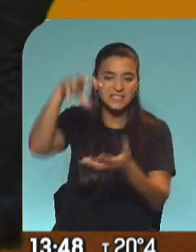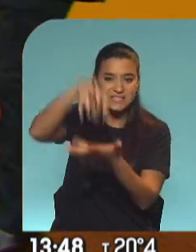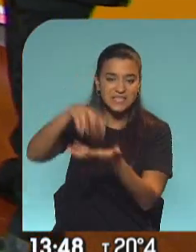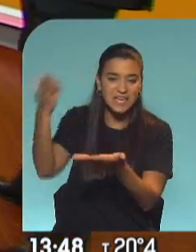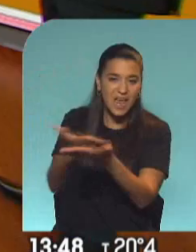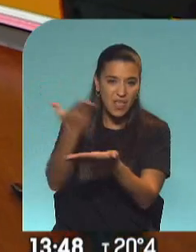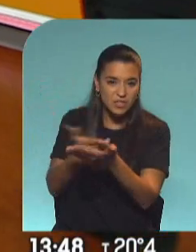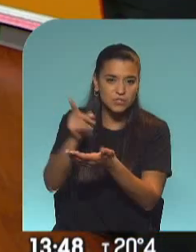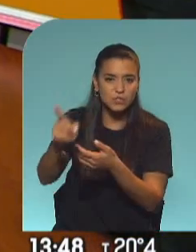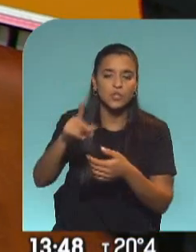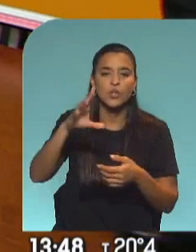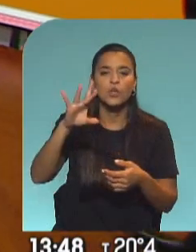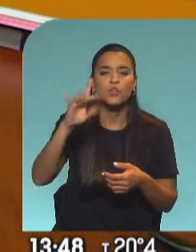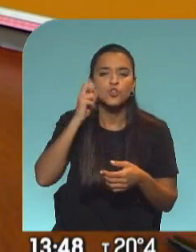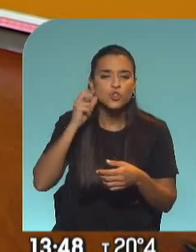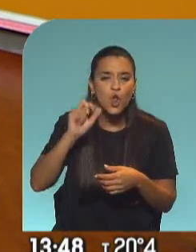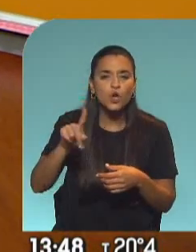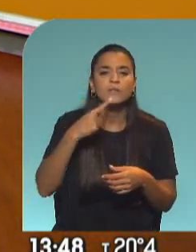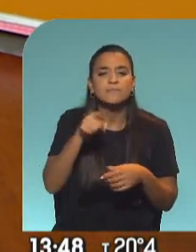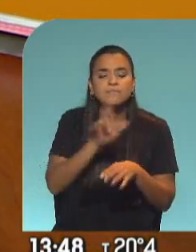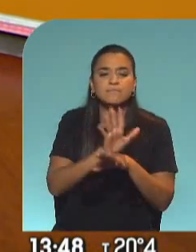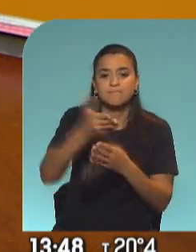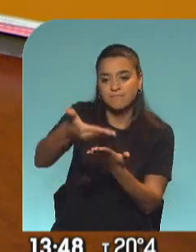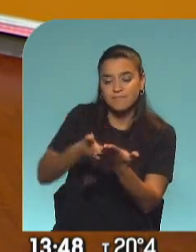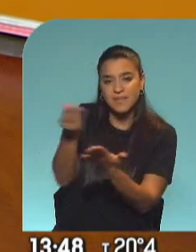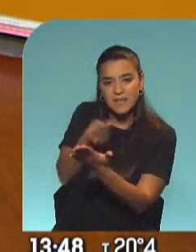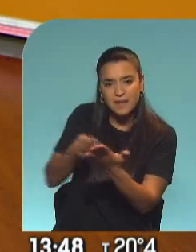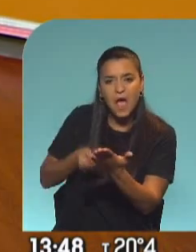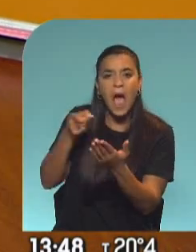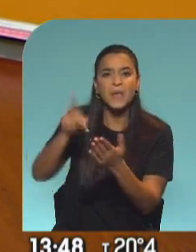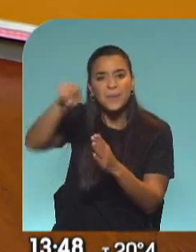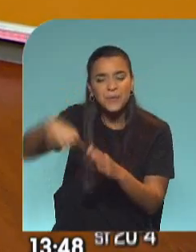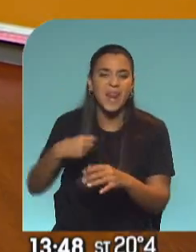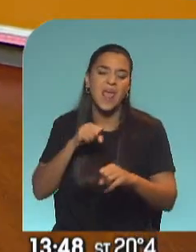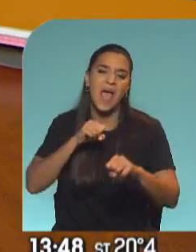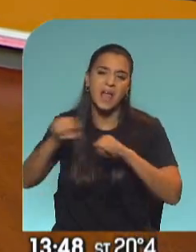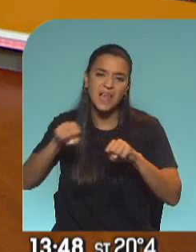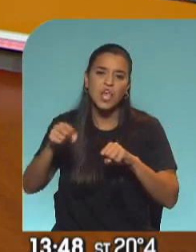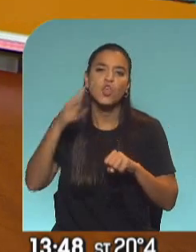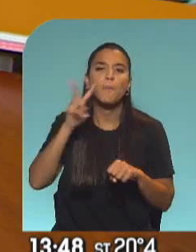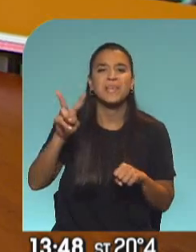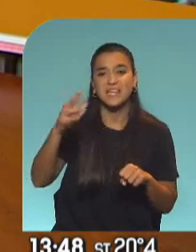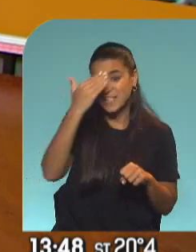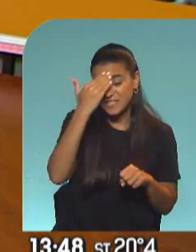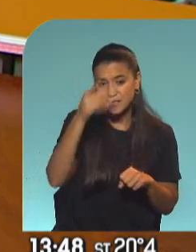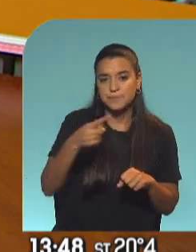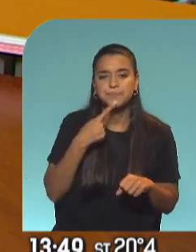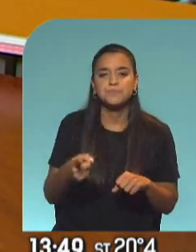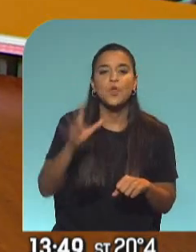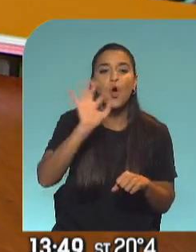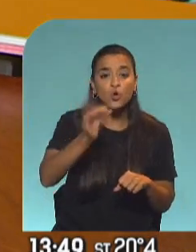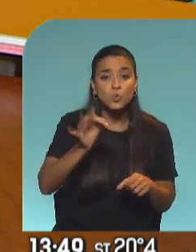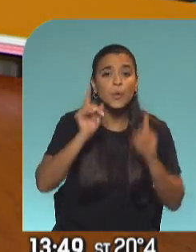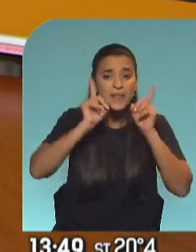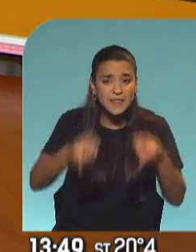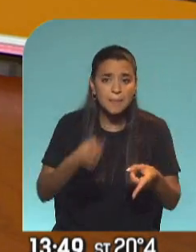de Charlie Hebdo, tras publicarse la caricatura que motivó el ataque del 2015. Tenemos en octubre